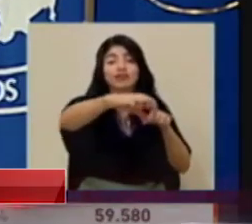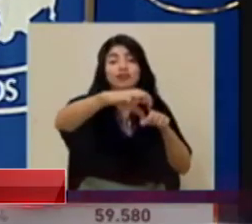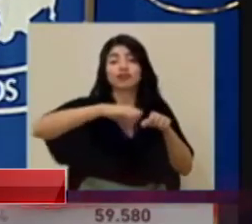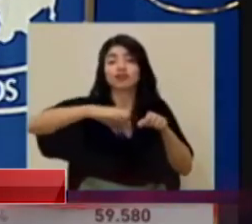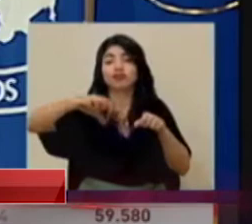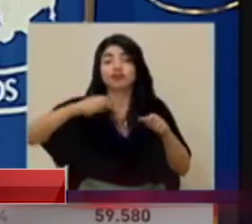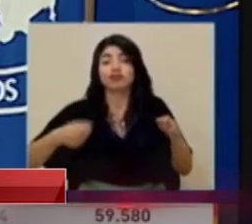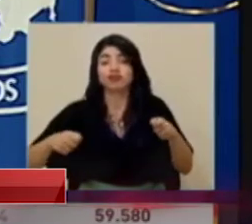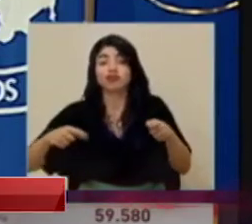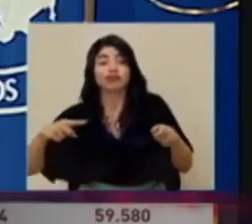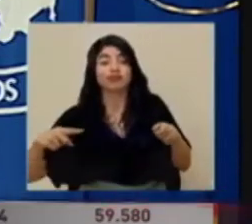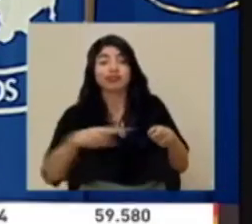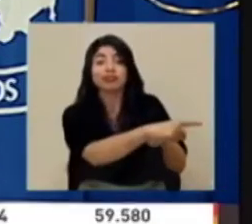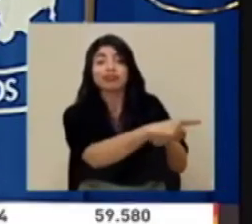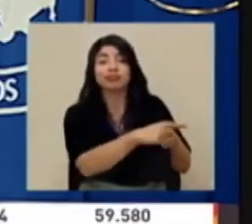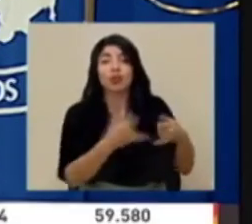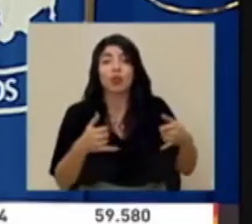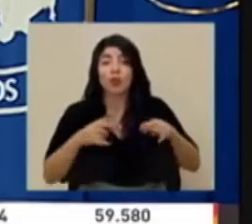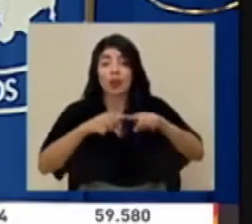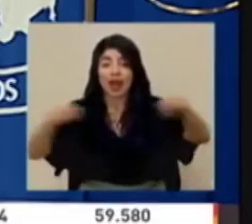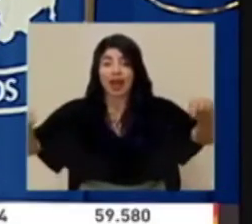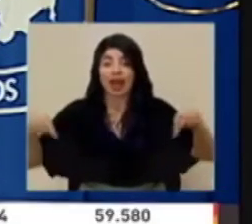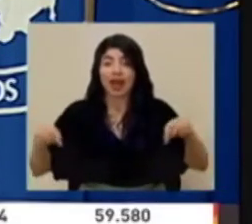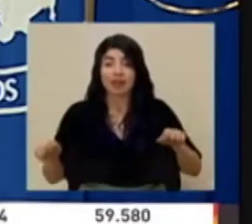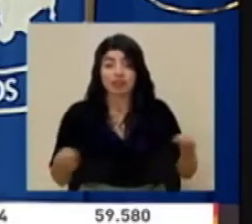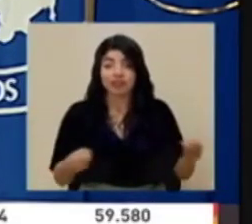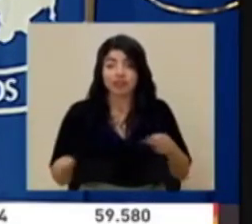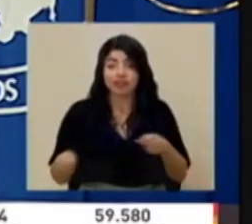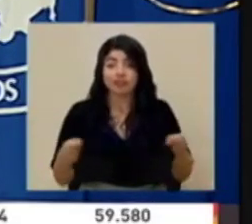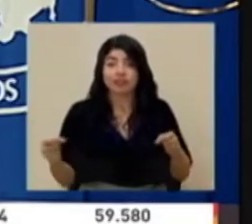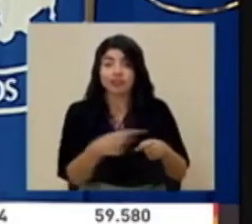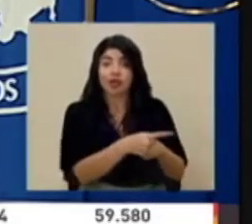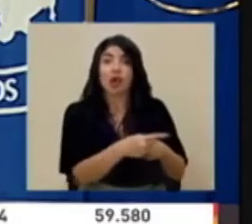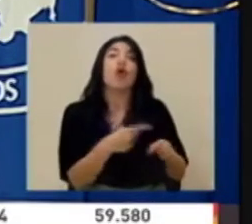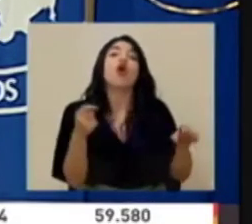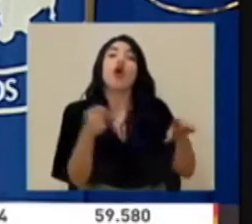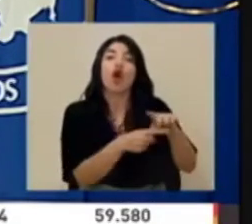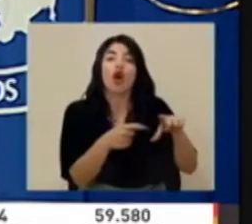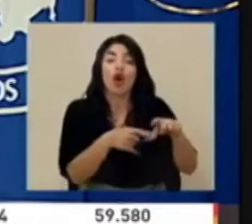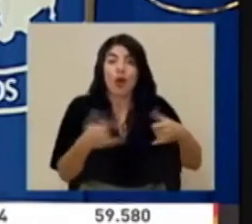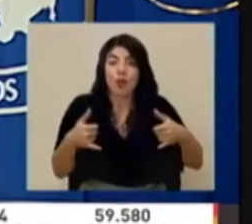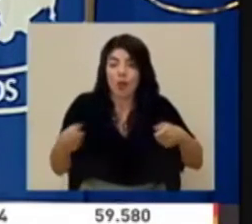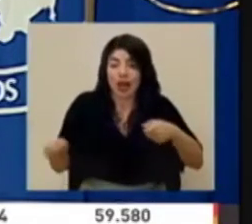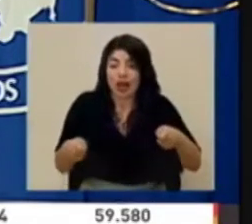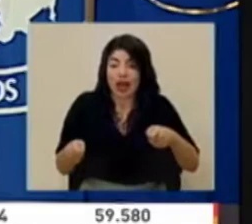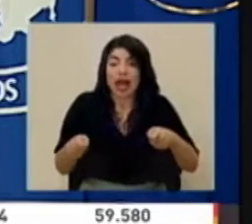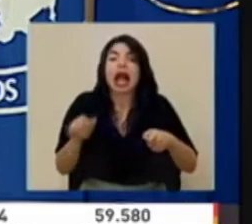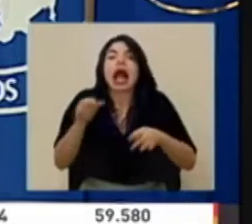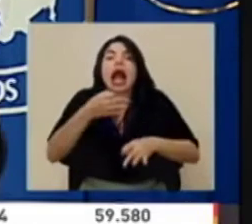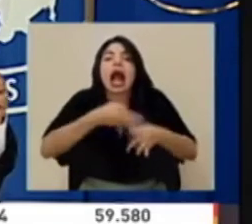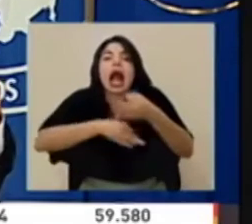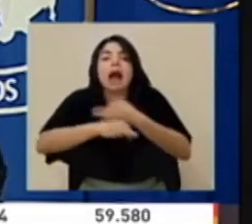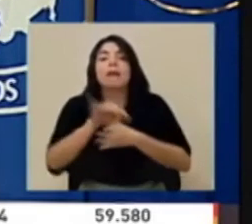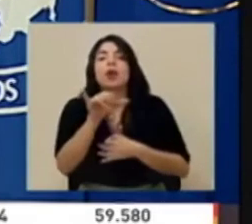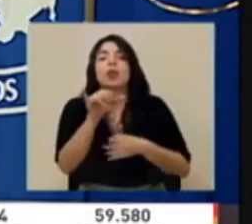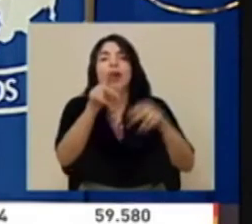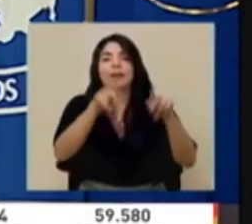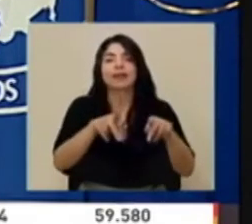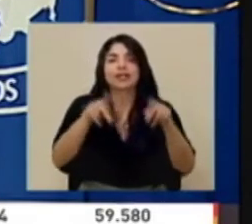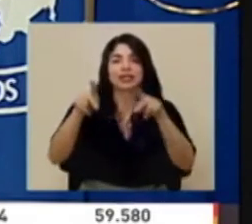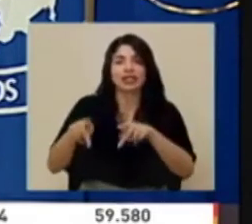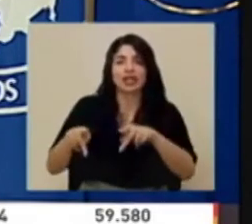practicado esto entonces en un terreno de fútbol 5 vamos a tener ahí a las personas en espacios que están